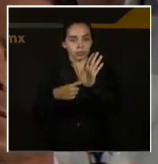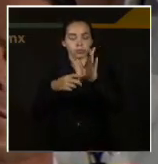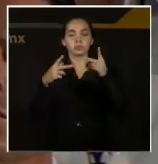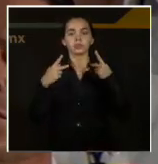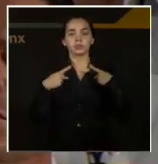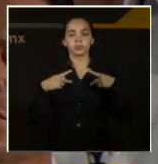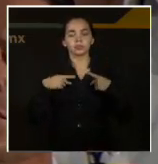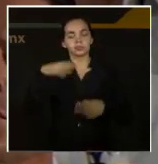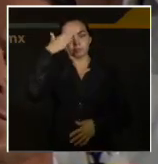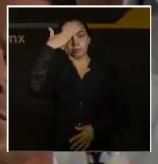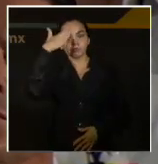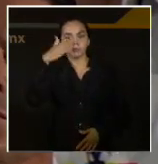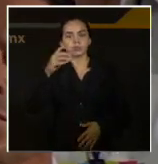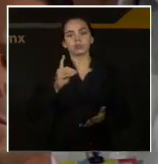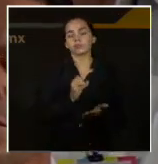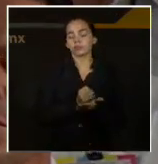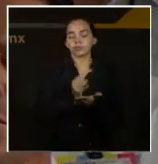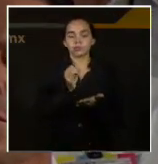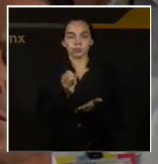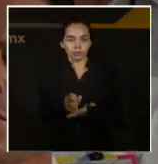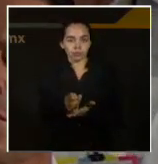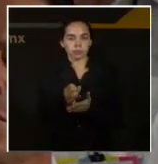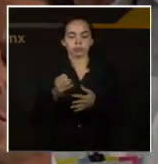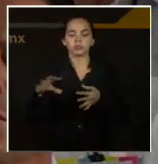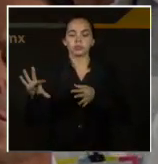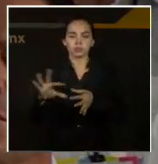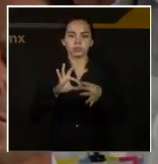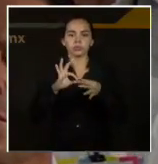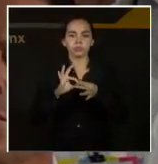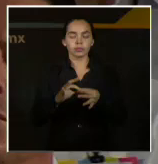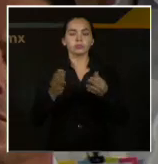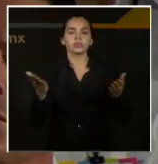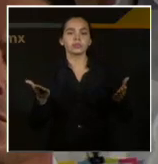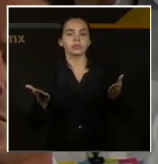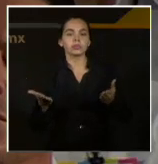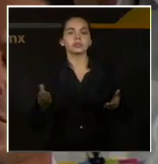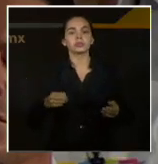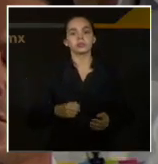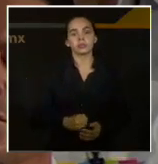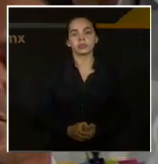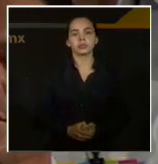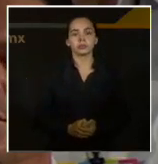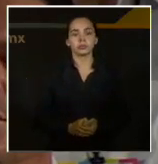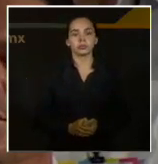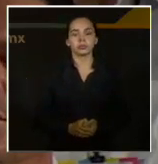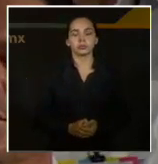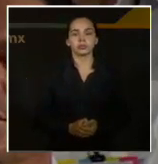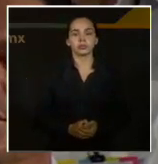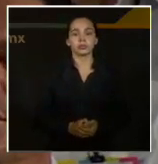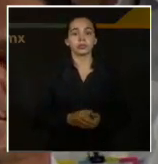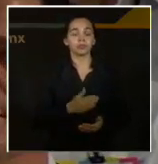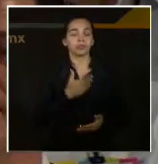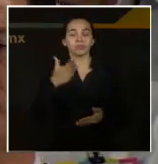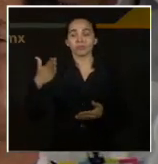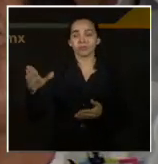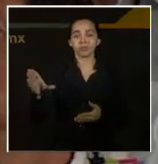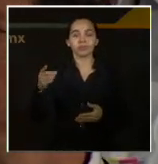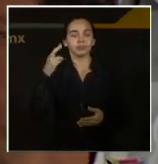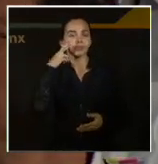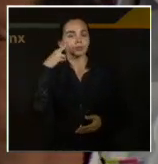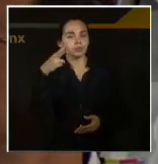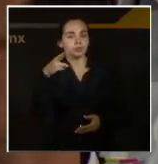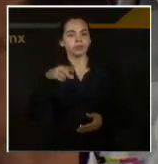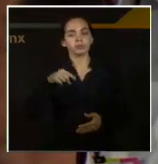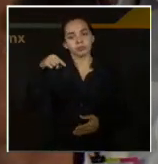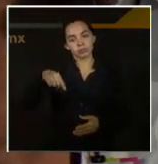ciudadanos sabemos decidir, organizarnos y que estamos dispuestos a pasar de ser simples